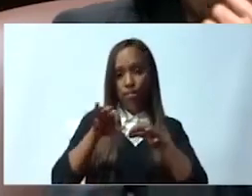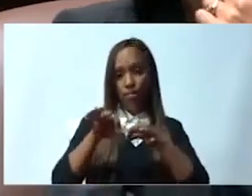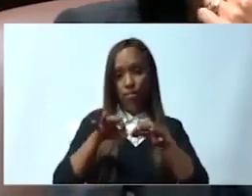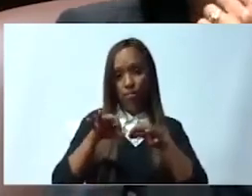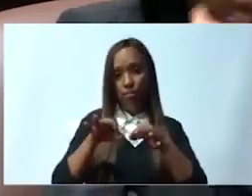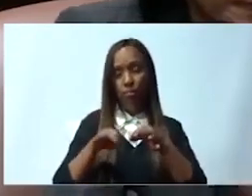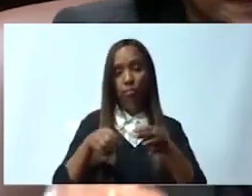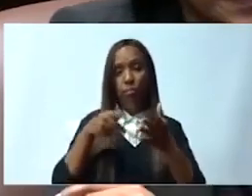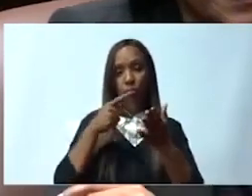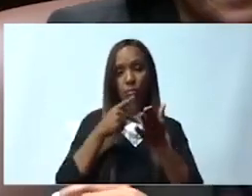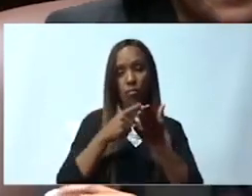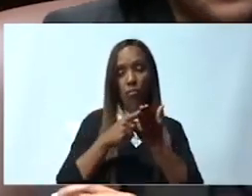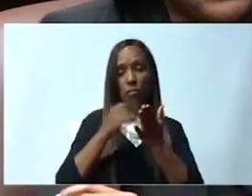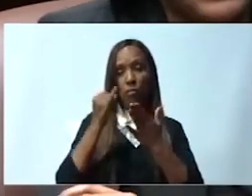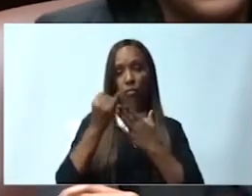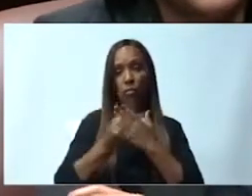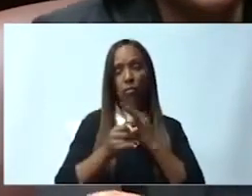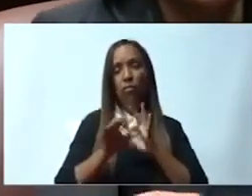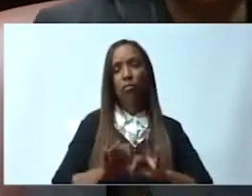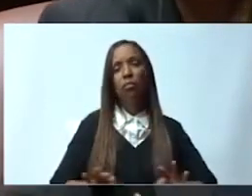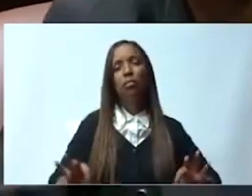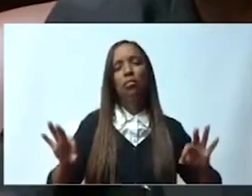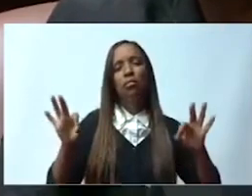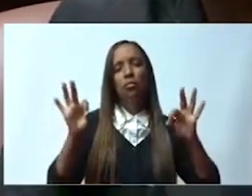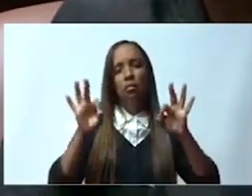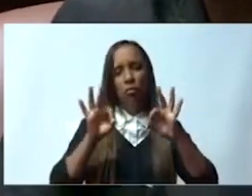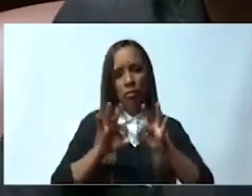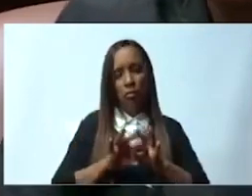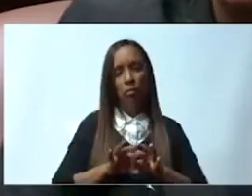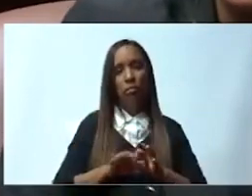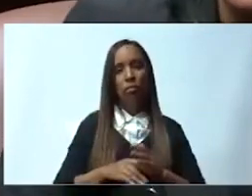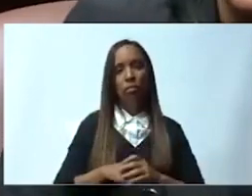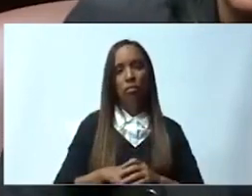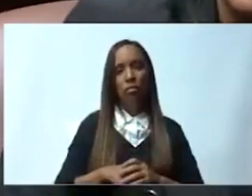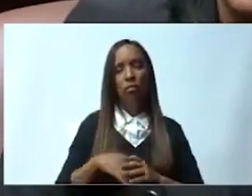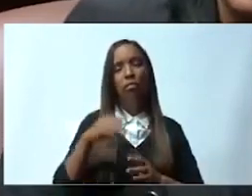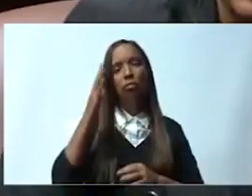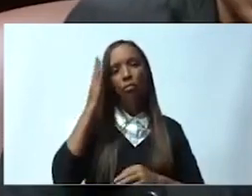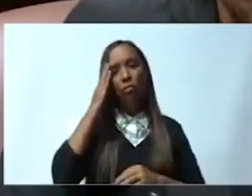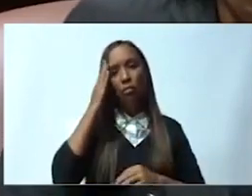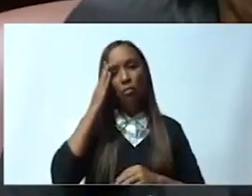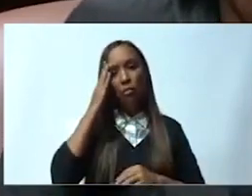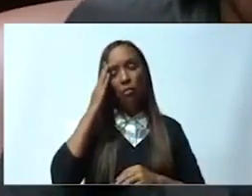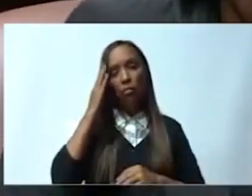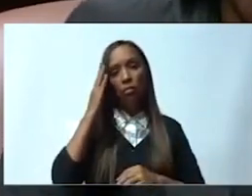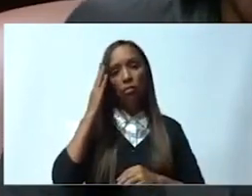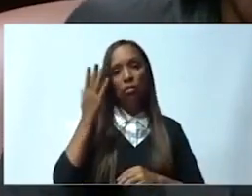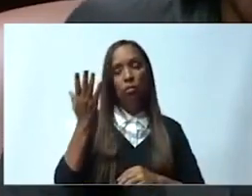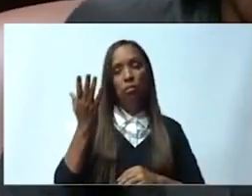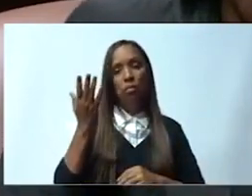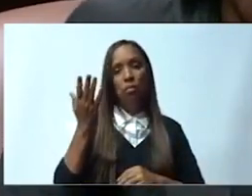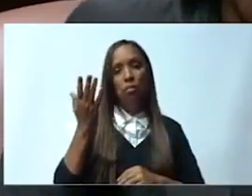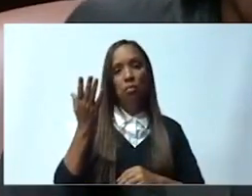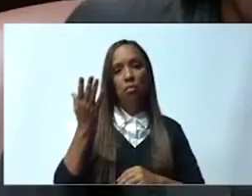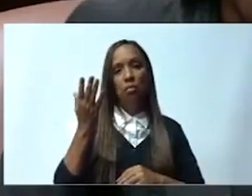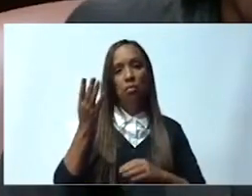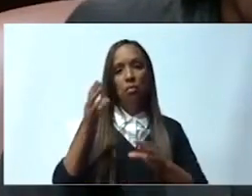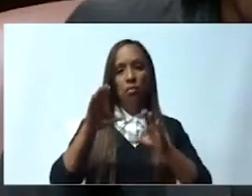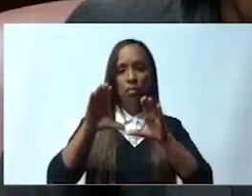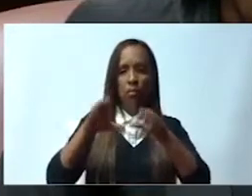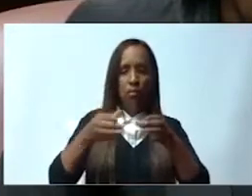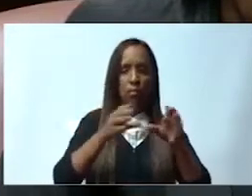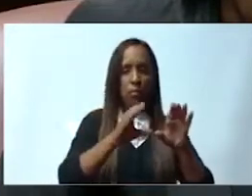República Dominicana es un sector familiar, y en diferentes ocasiones surgen